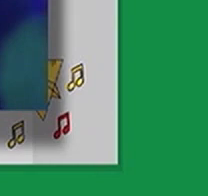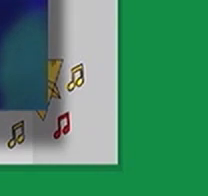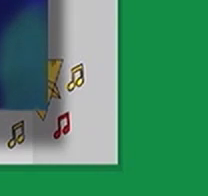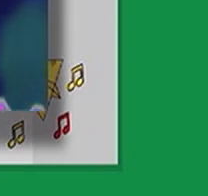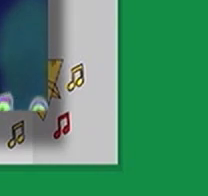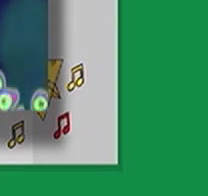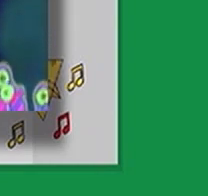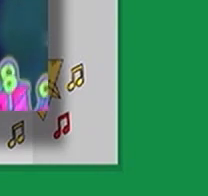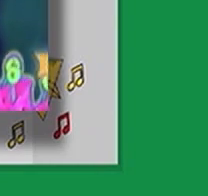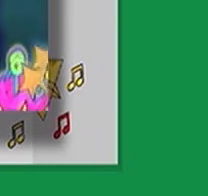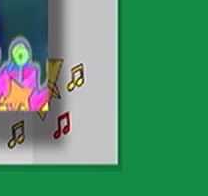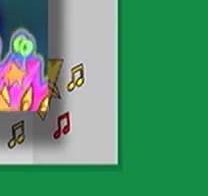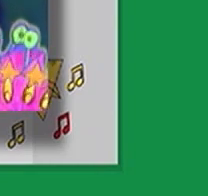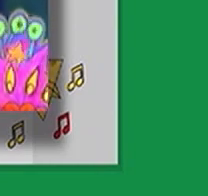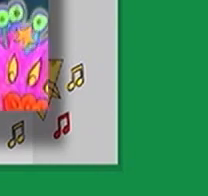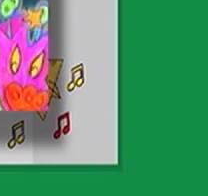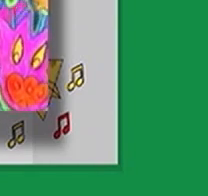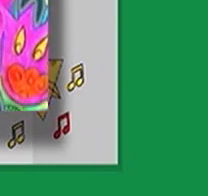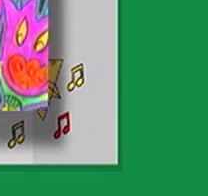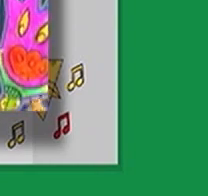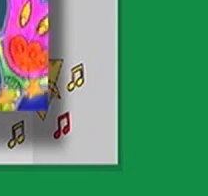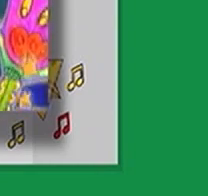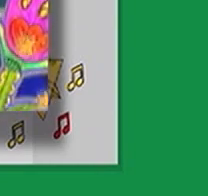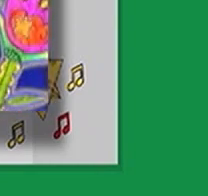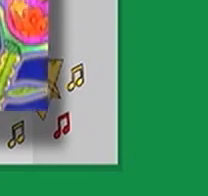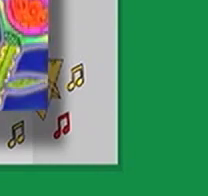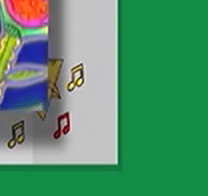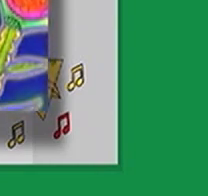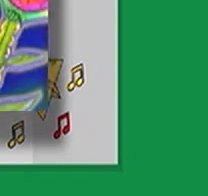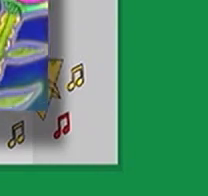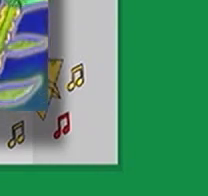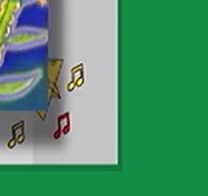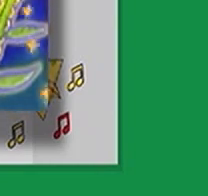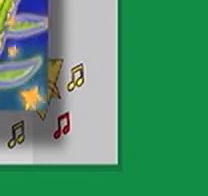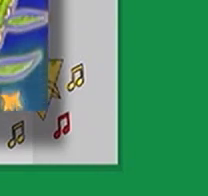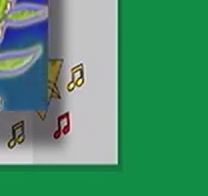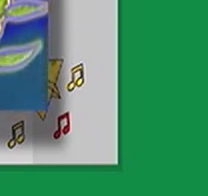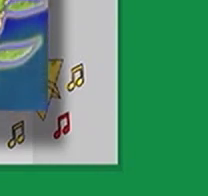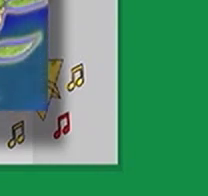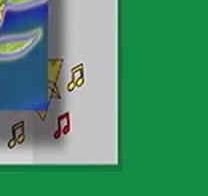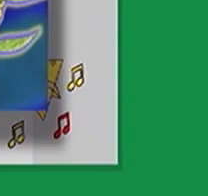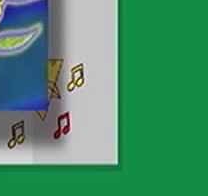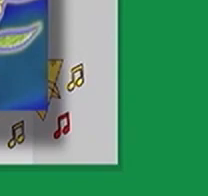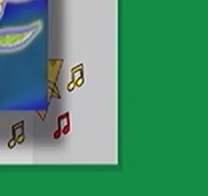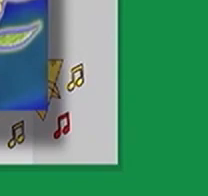despacito, tranquilo tu corazón, son, son,